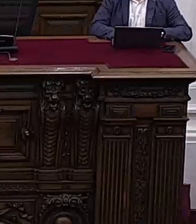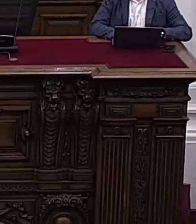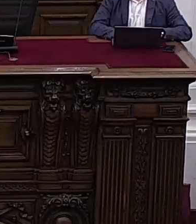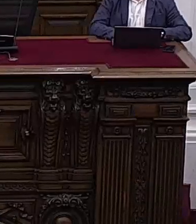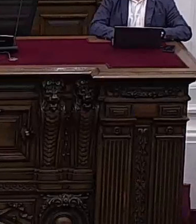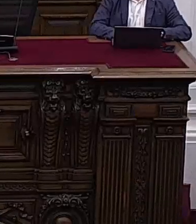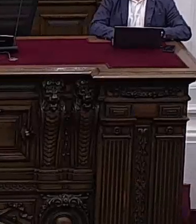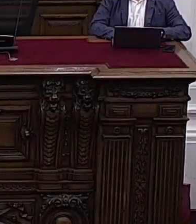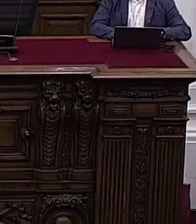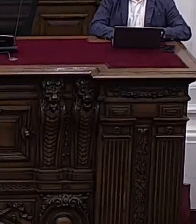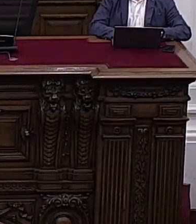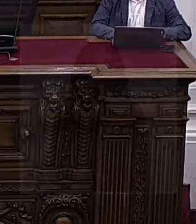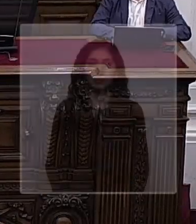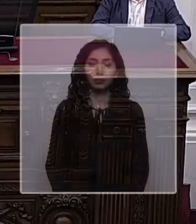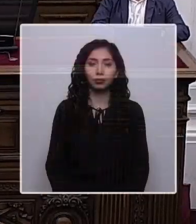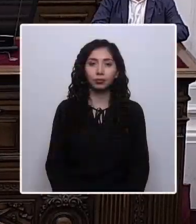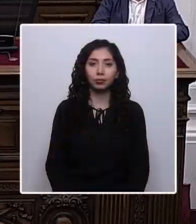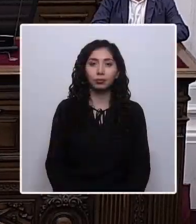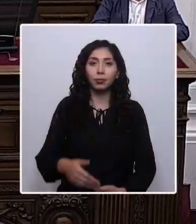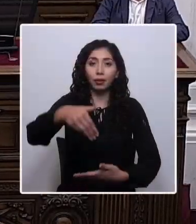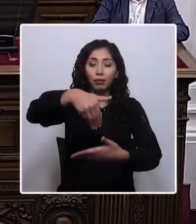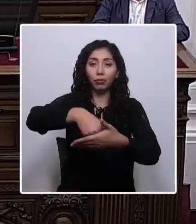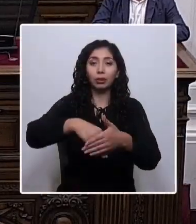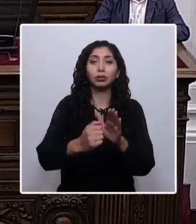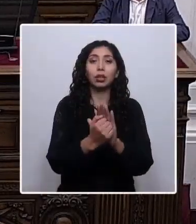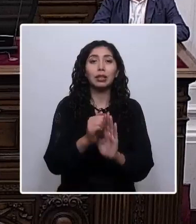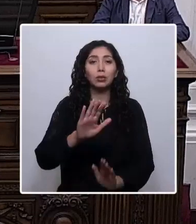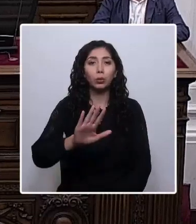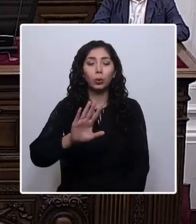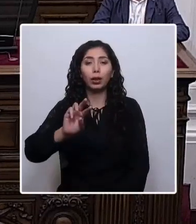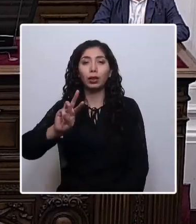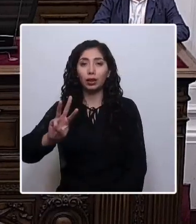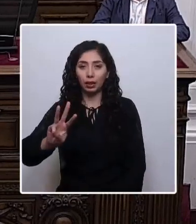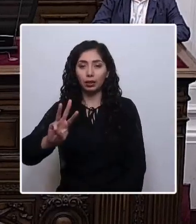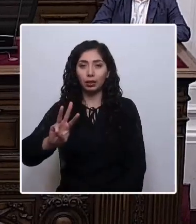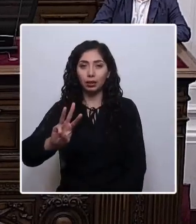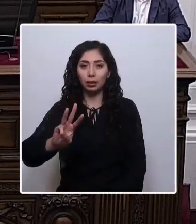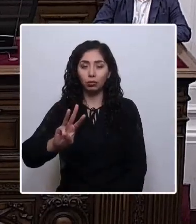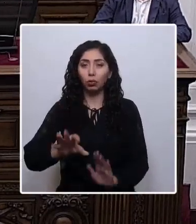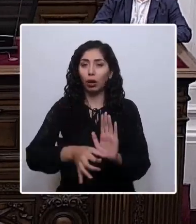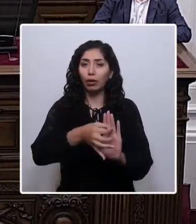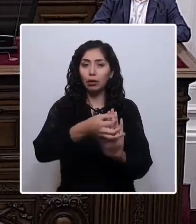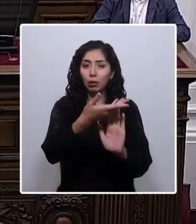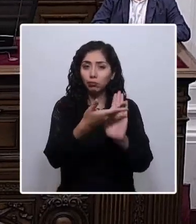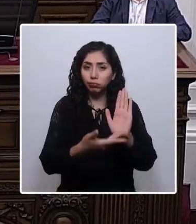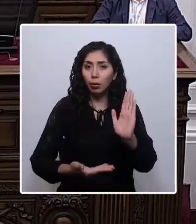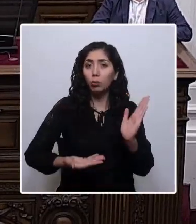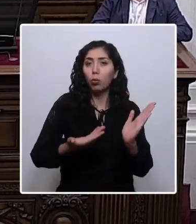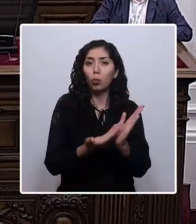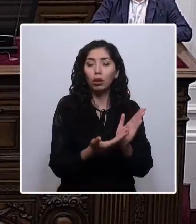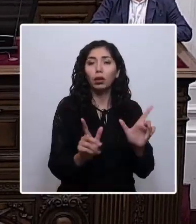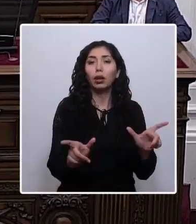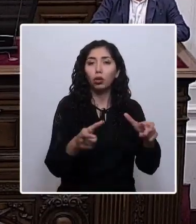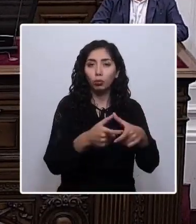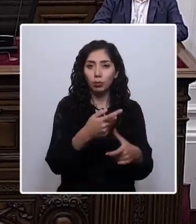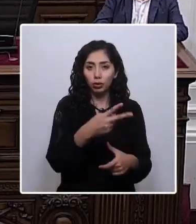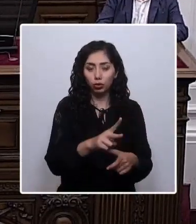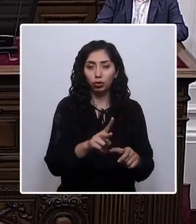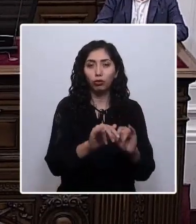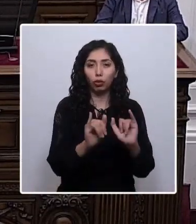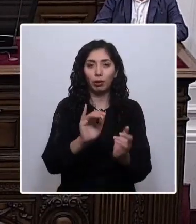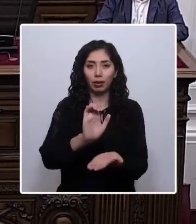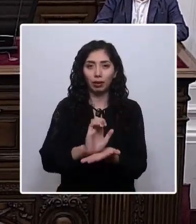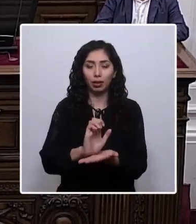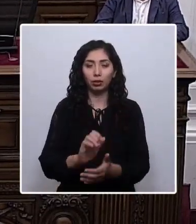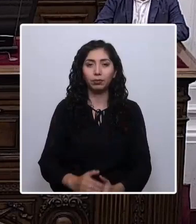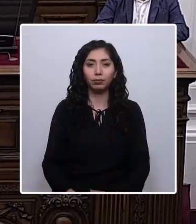En votación particular, el artículo 53, en los términos que ha propuesto la Comisión de Forma de Estado.